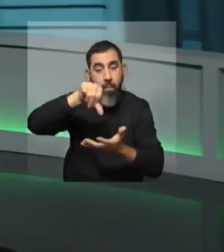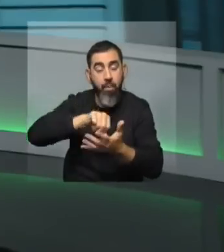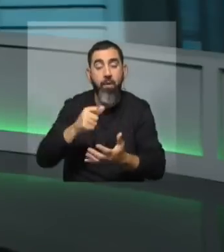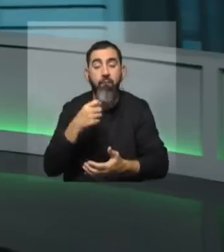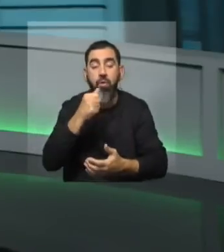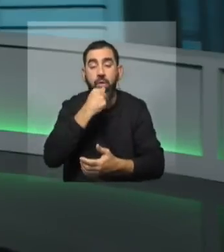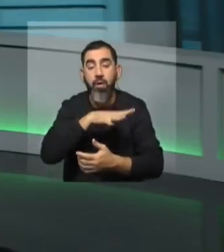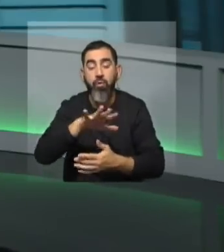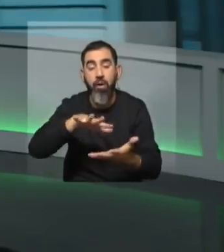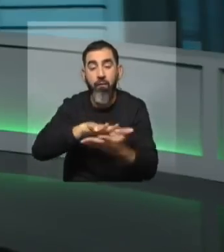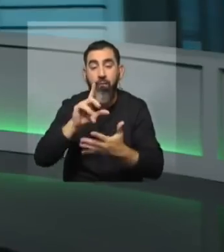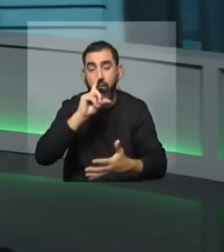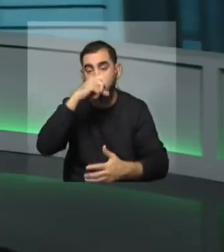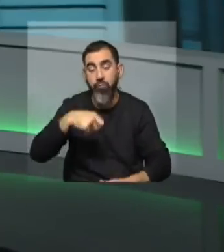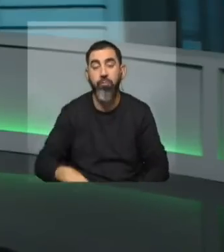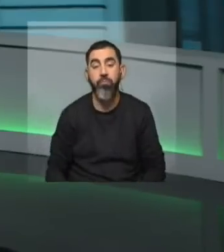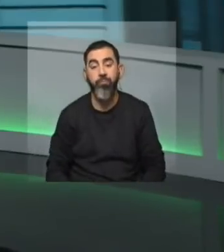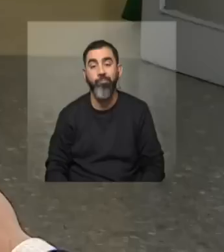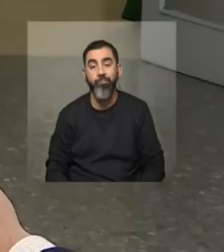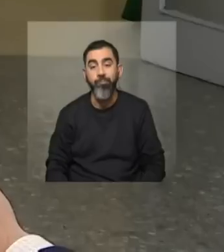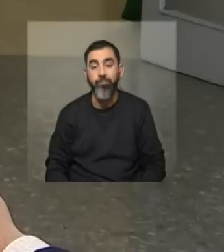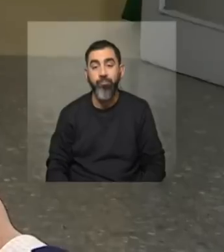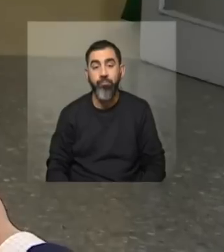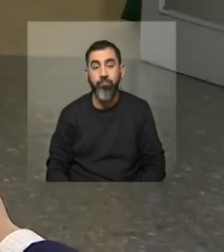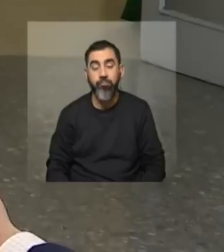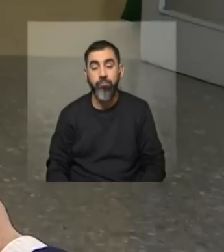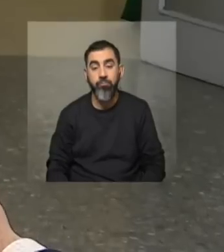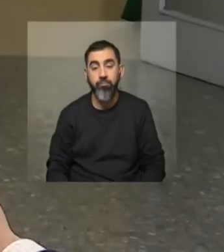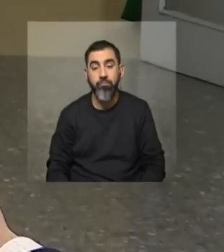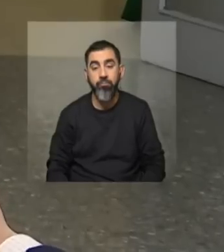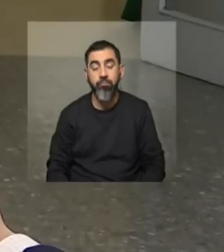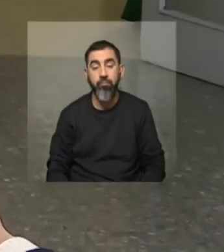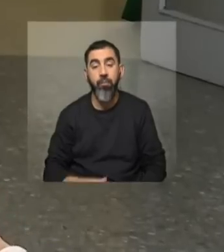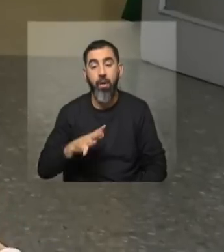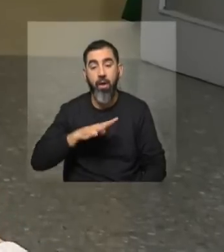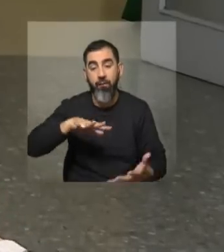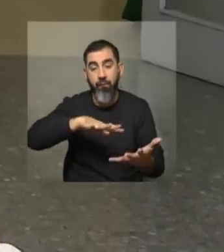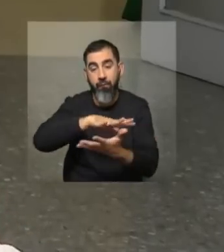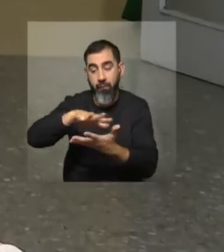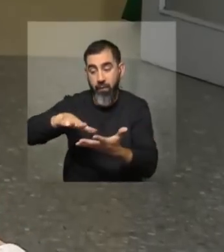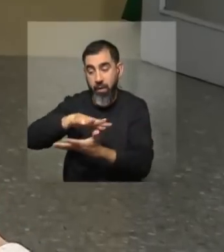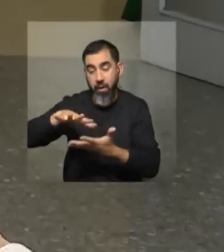la historia de los barrios de nuestra capital. Vamos a desarrollar en todos los barrios